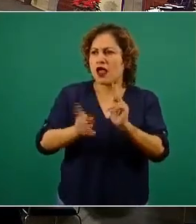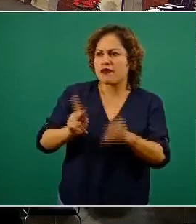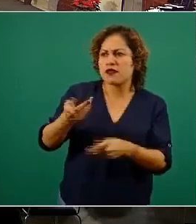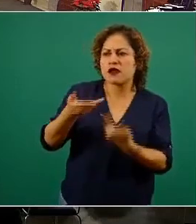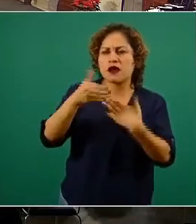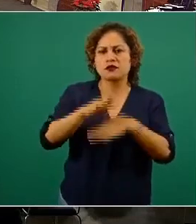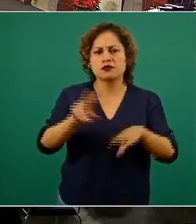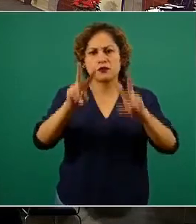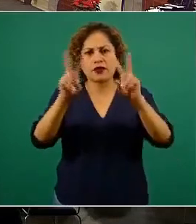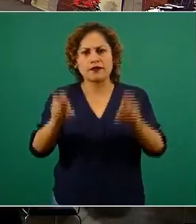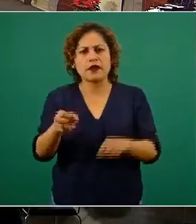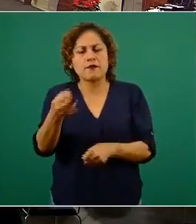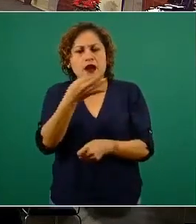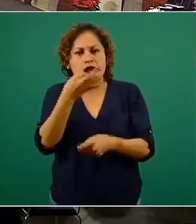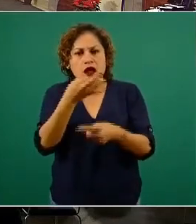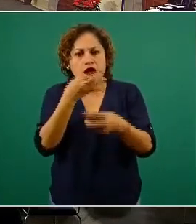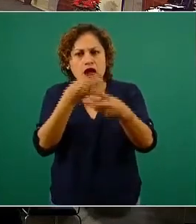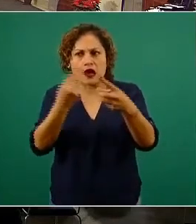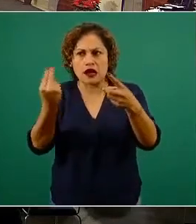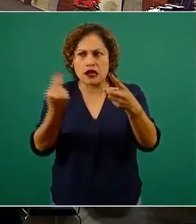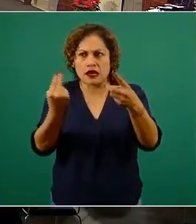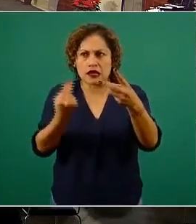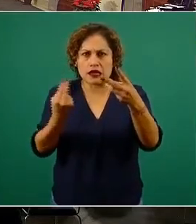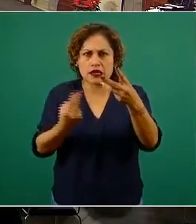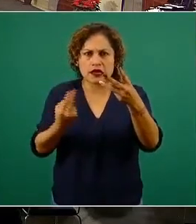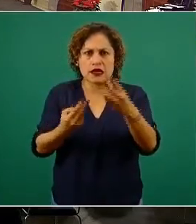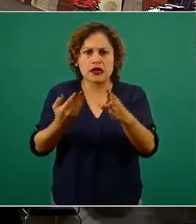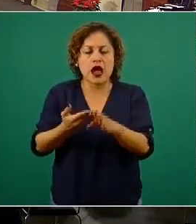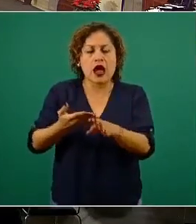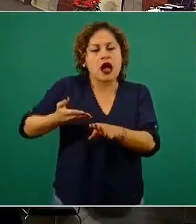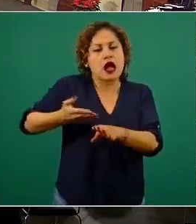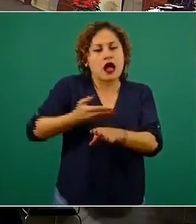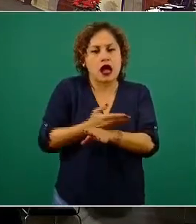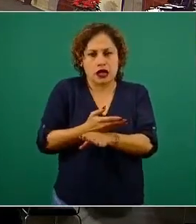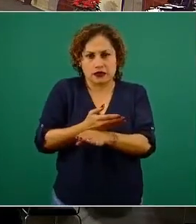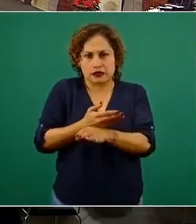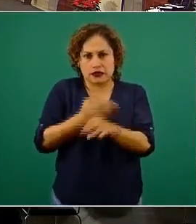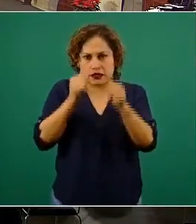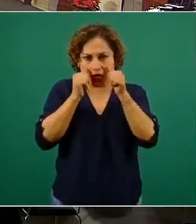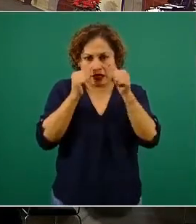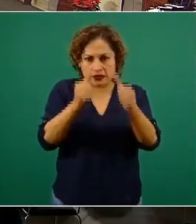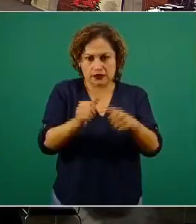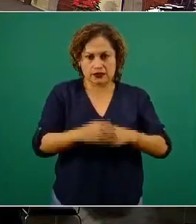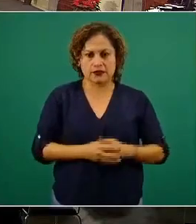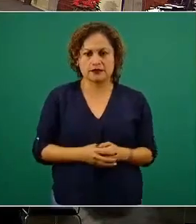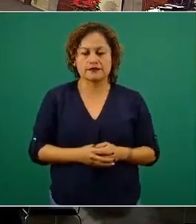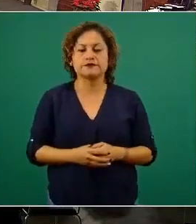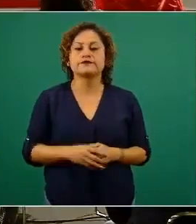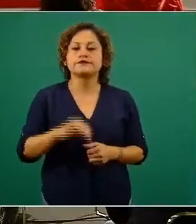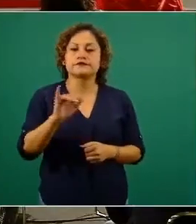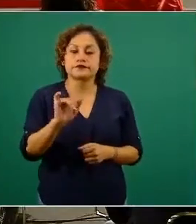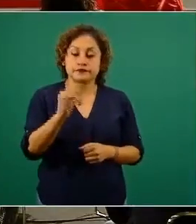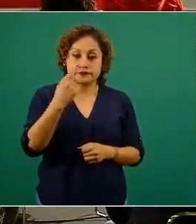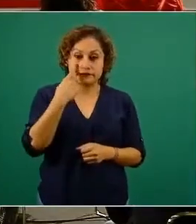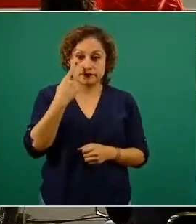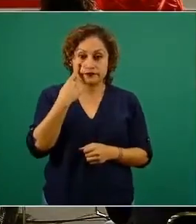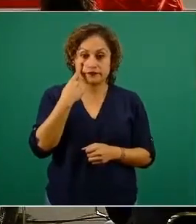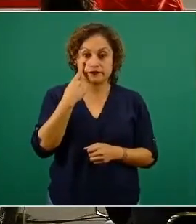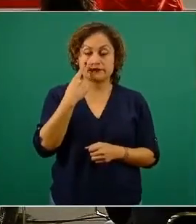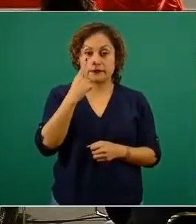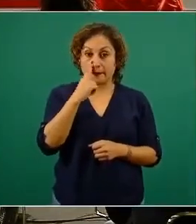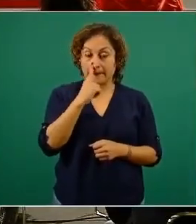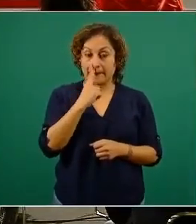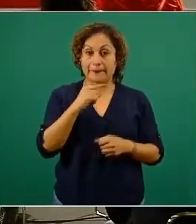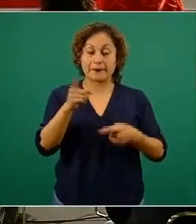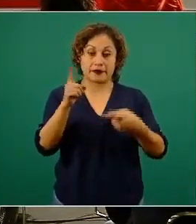de la necesidad, pues, de aplicar algunos medicamentos. Cómo no, con mucho gusto. La primera pregunta